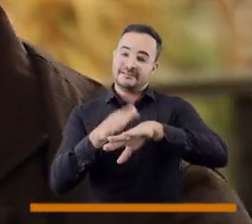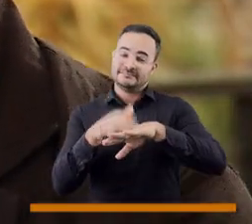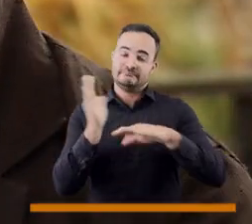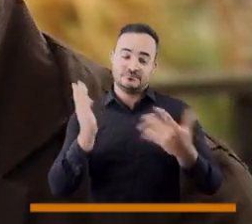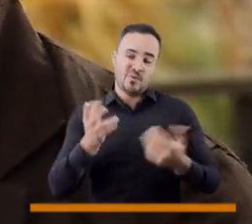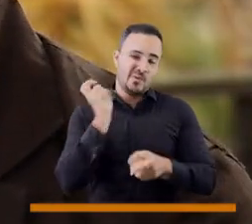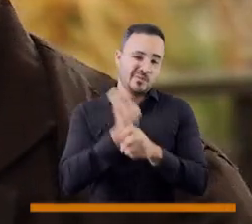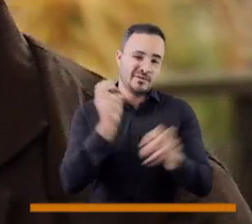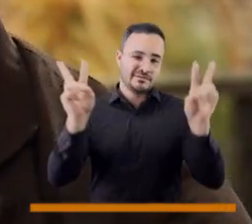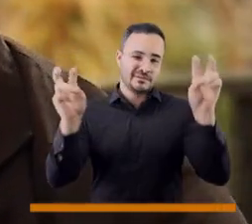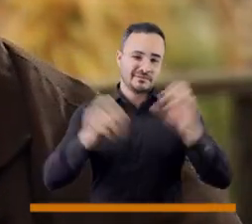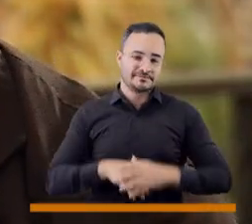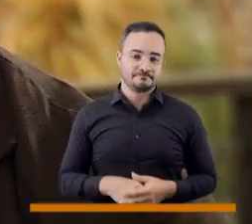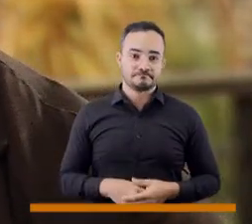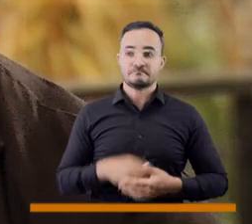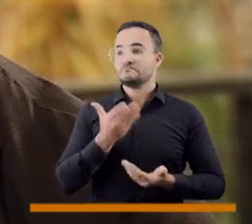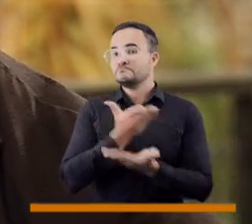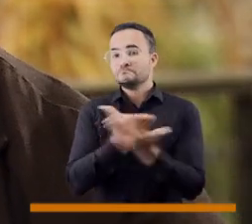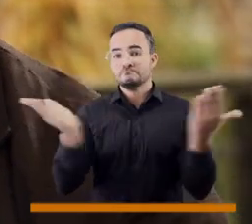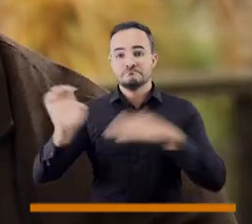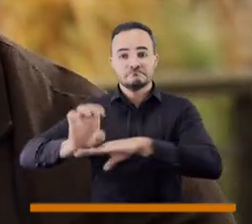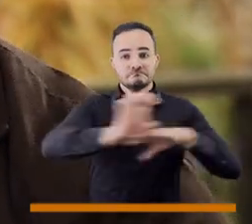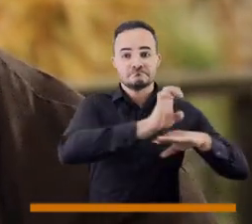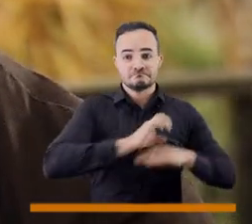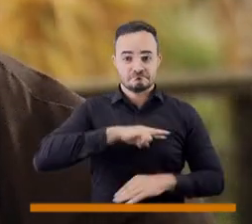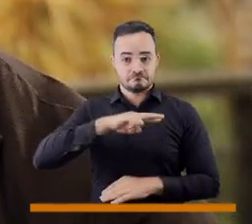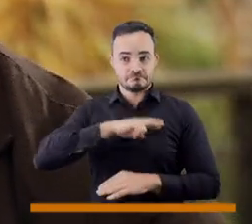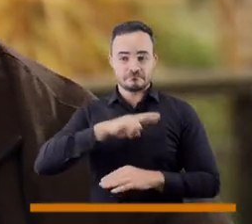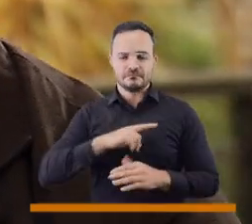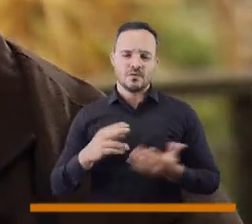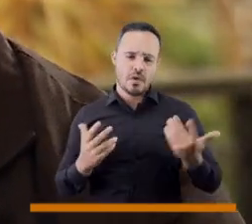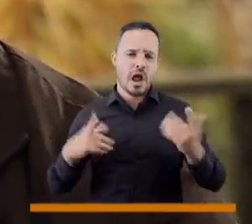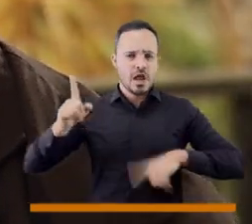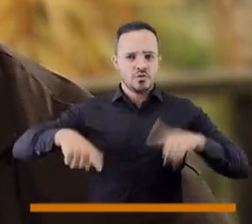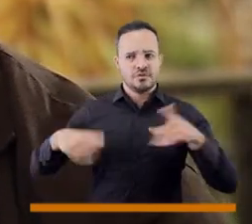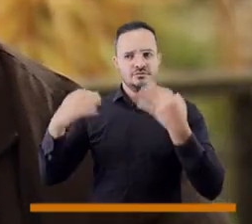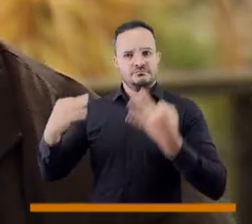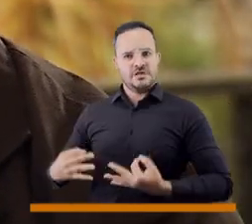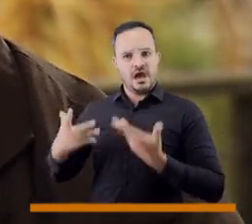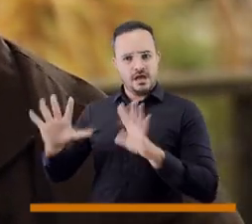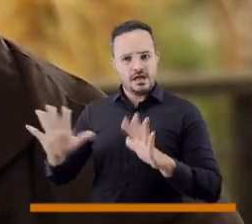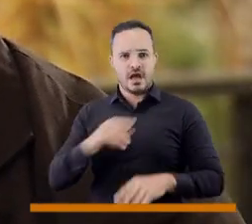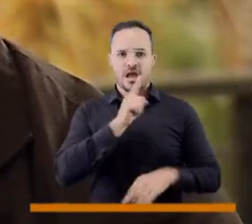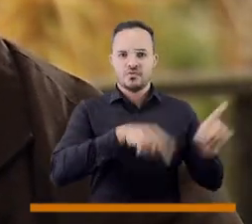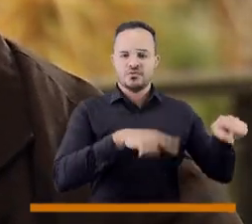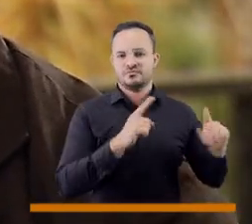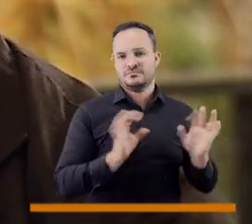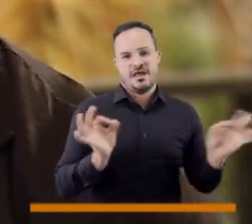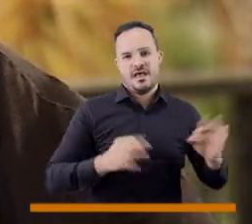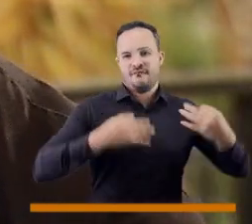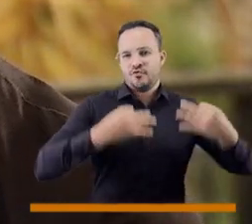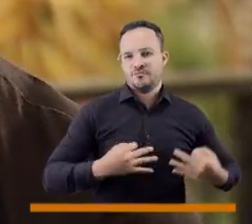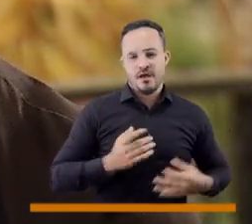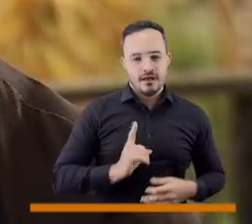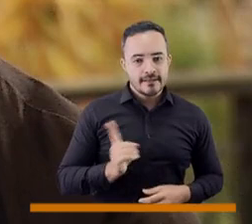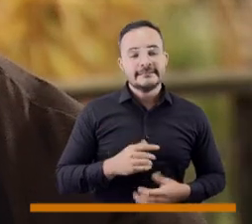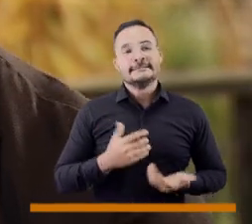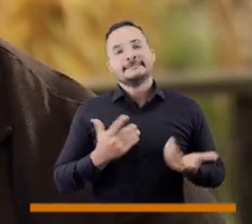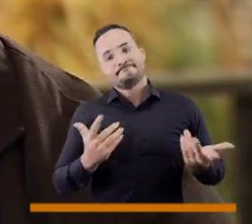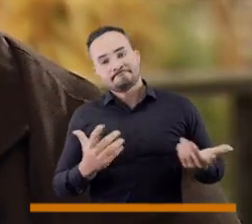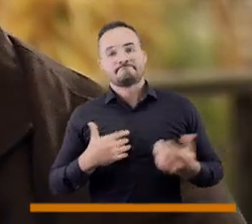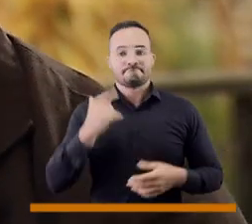compleja, porque si bien es cierto que hay entidades religiosas y OBFs que son legalmente